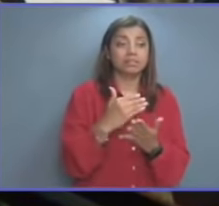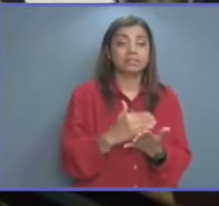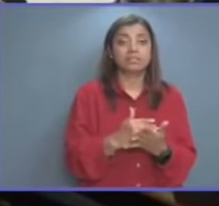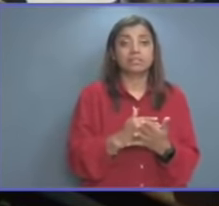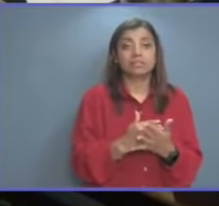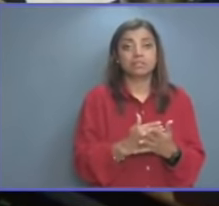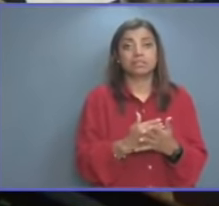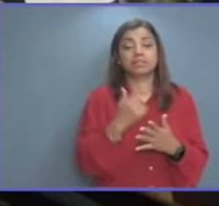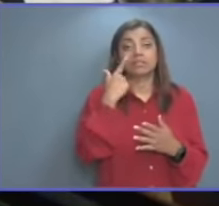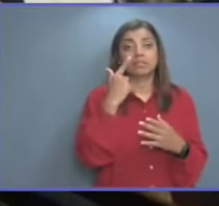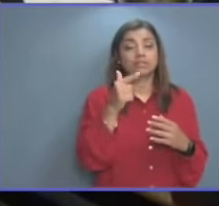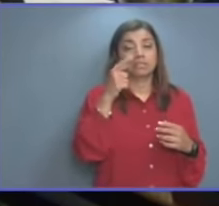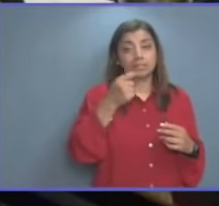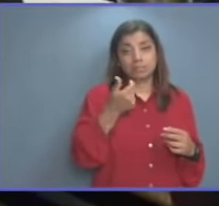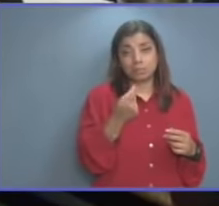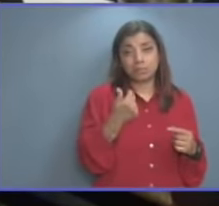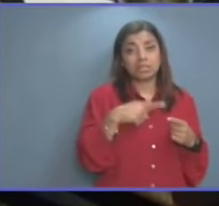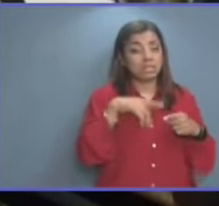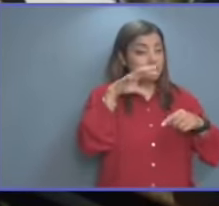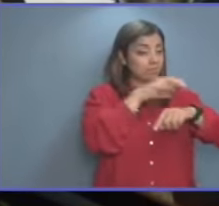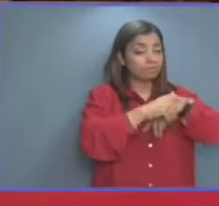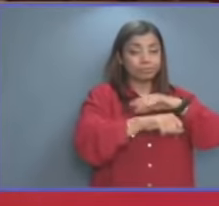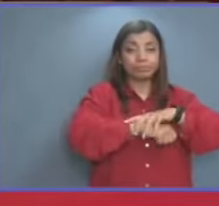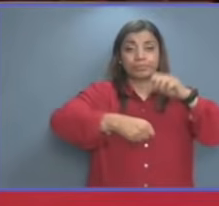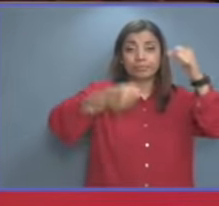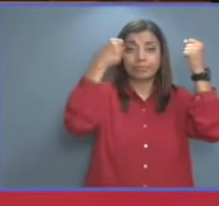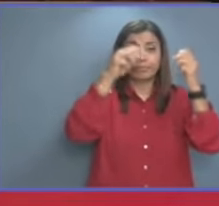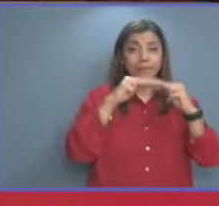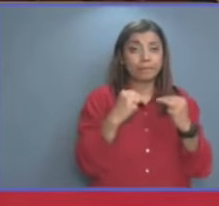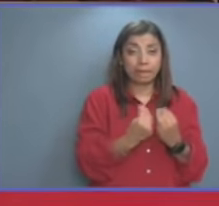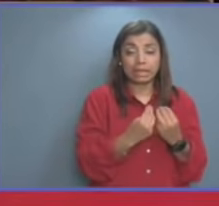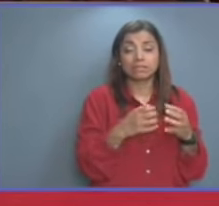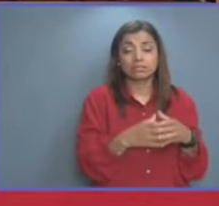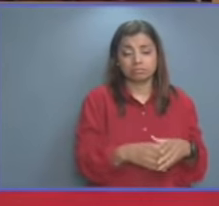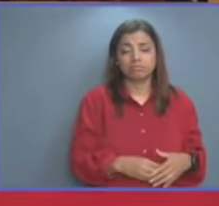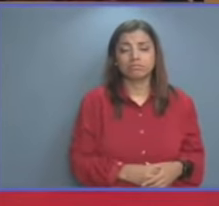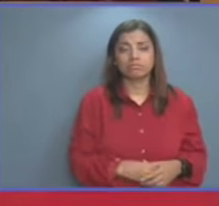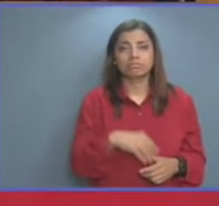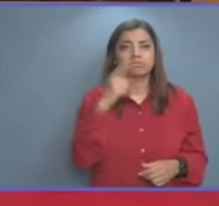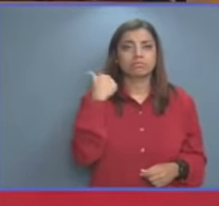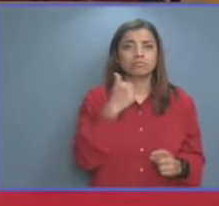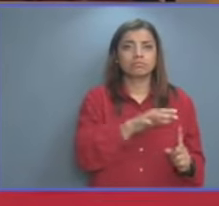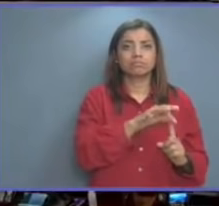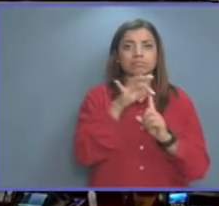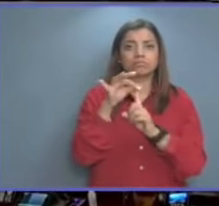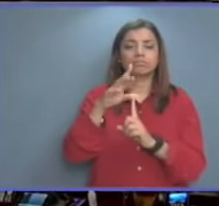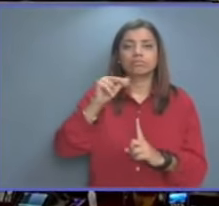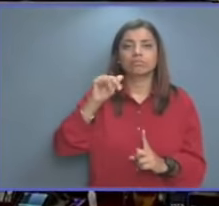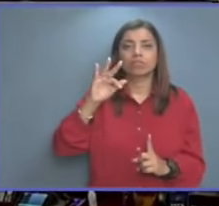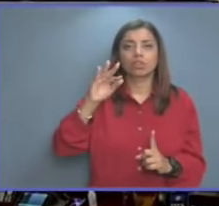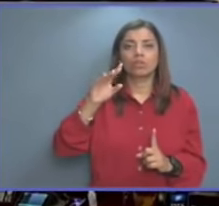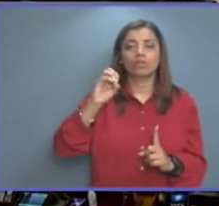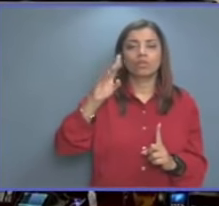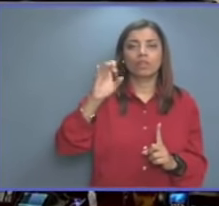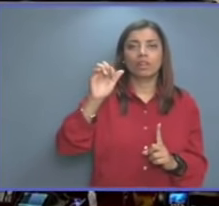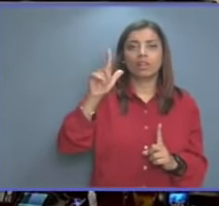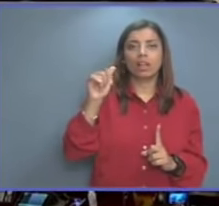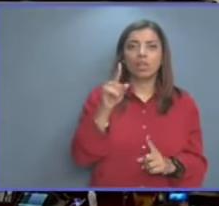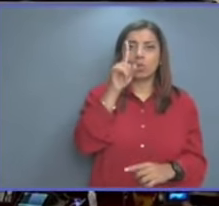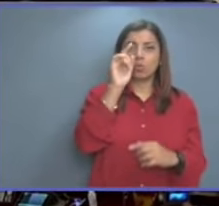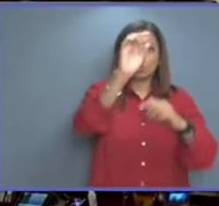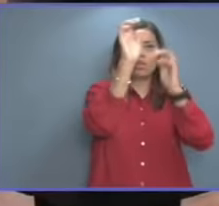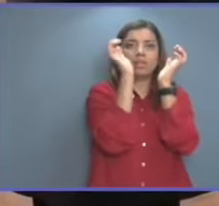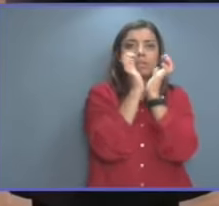capturando estructura de terroristas en fandi a rodolfo delgado fue colocado en el puesto por el congreso el 1 de mayo del